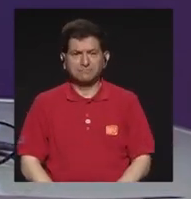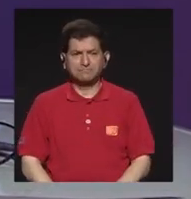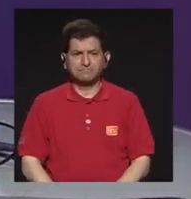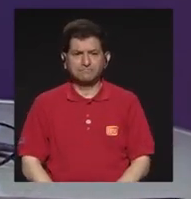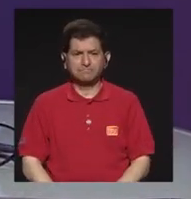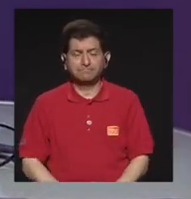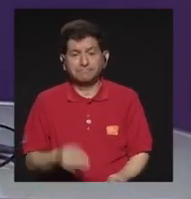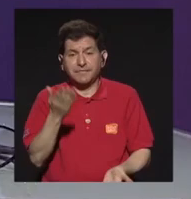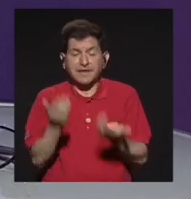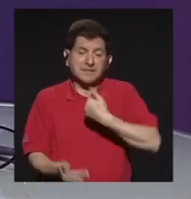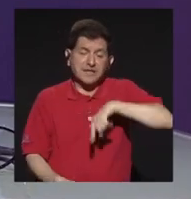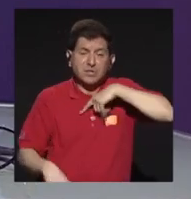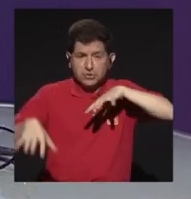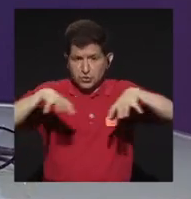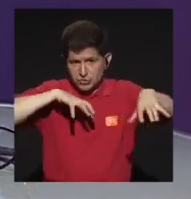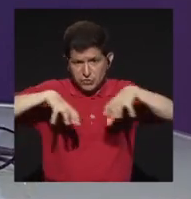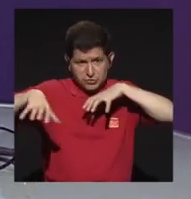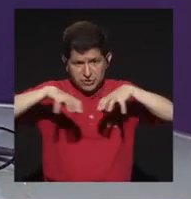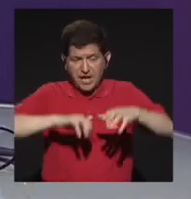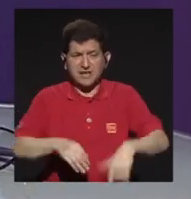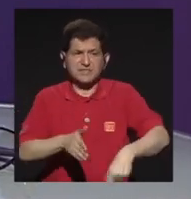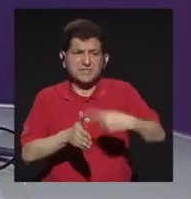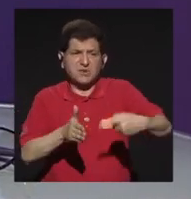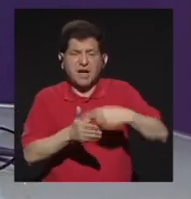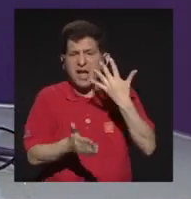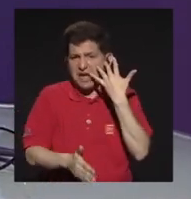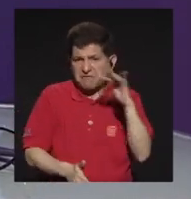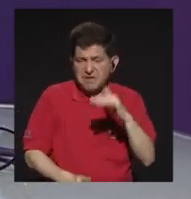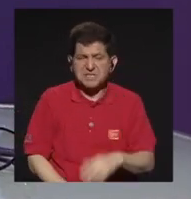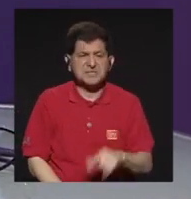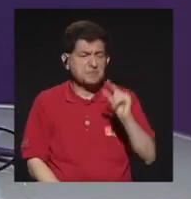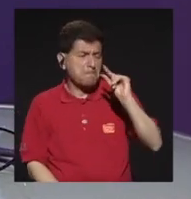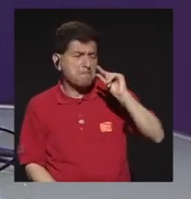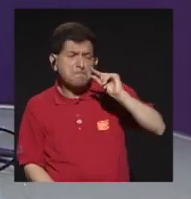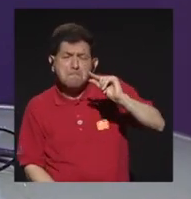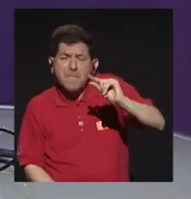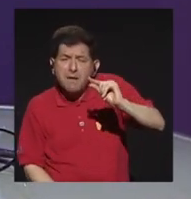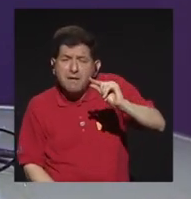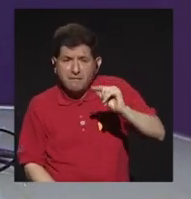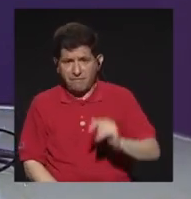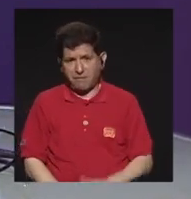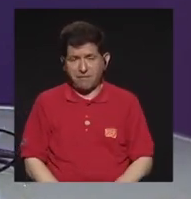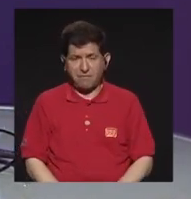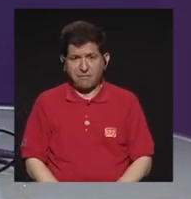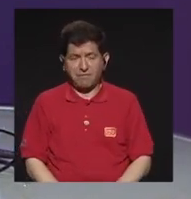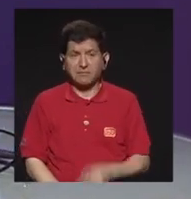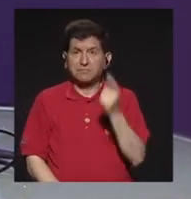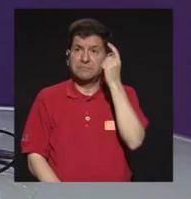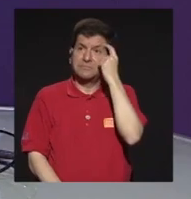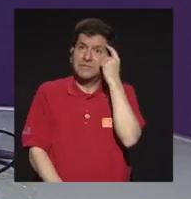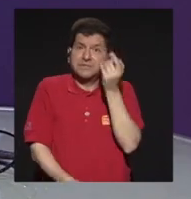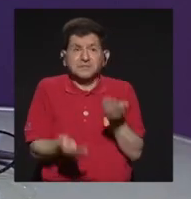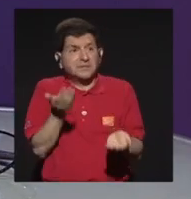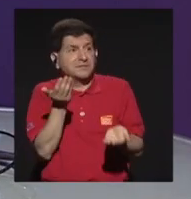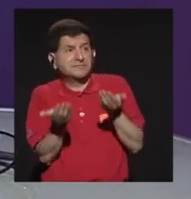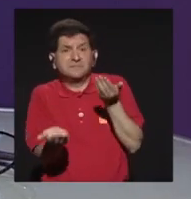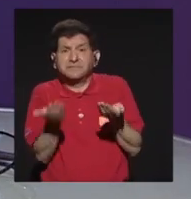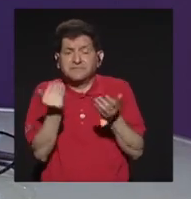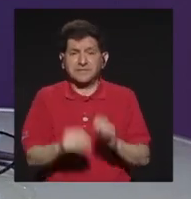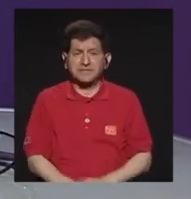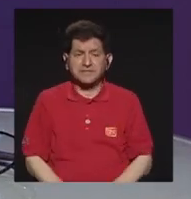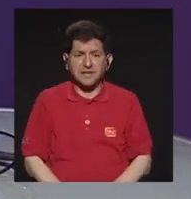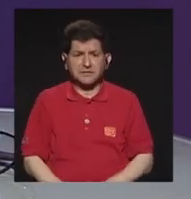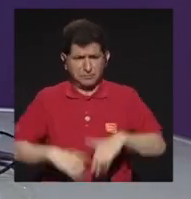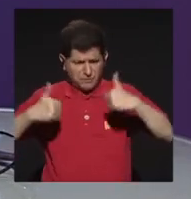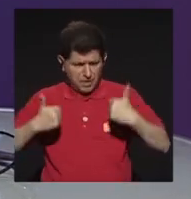aunque ahora hagamos acciones que a veces parecen muy pequeñas para para lo que para para los